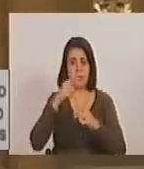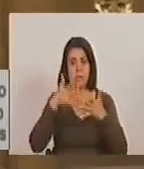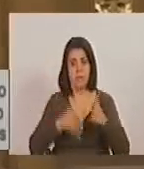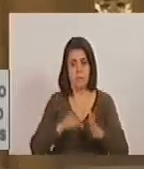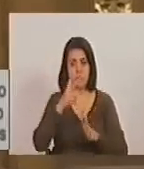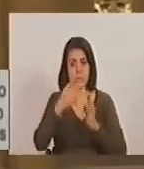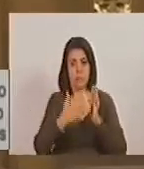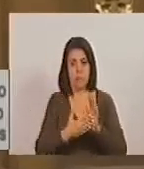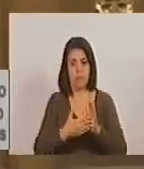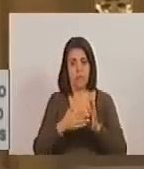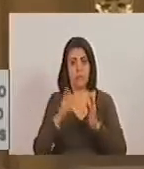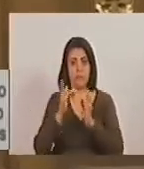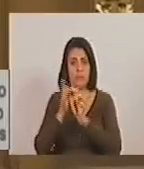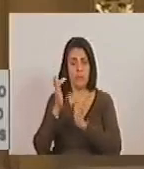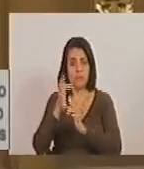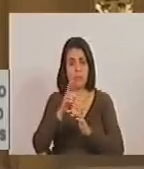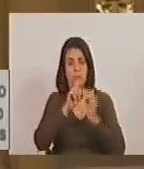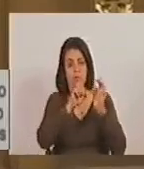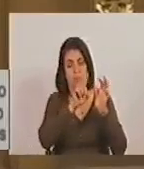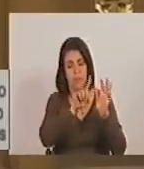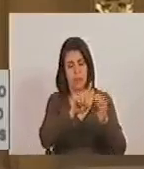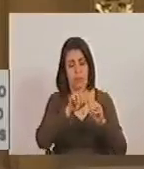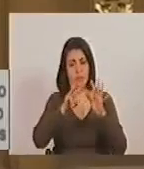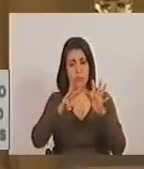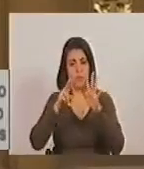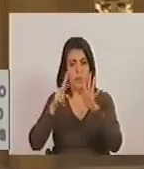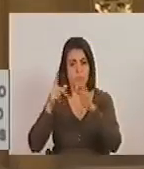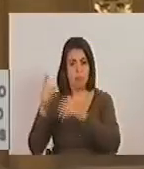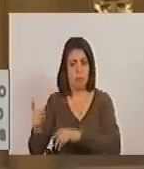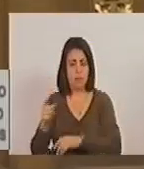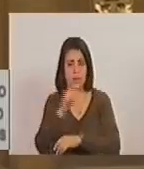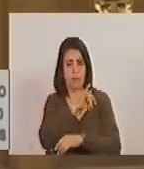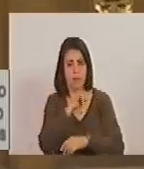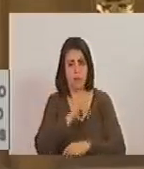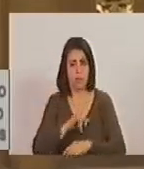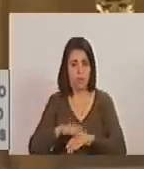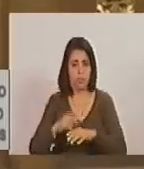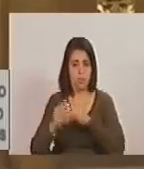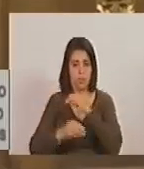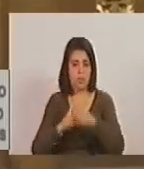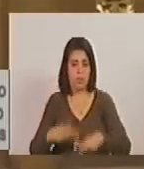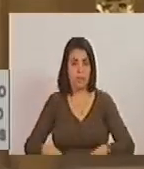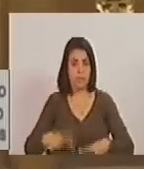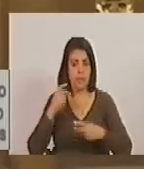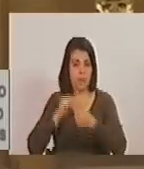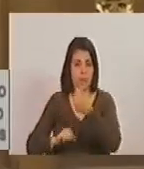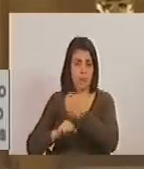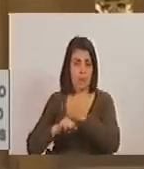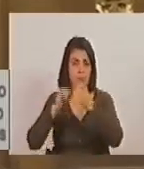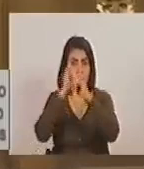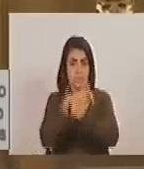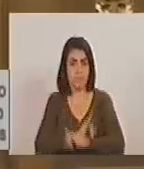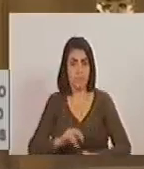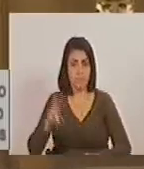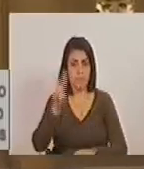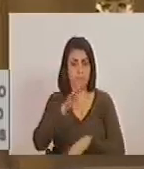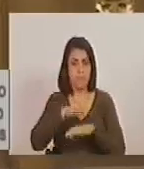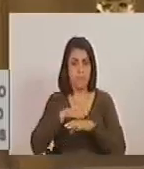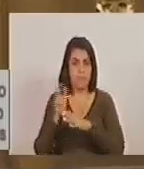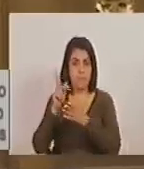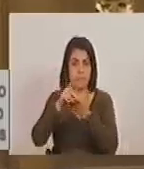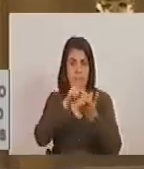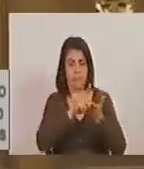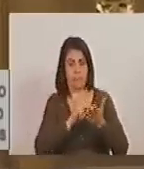de abril de 1796 en los puertos de Altagracia, estado Zulia, consagrando su vida en favor de la independencia venezolana,